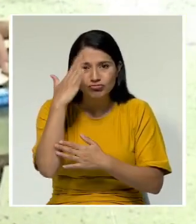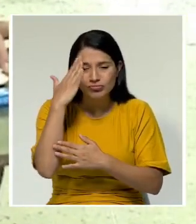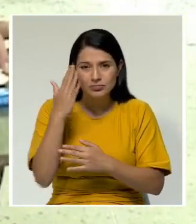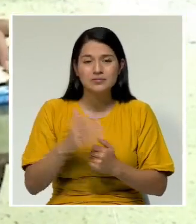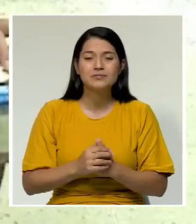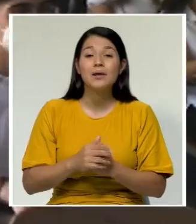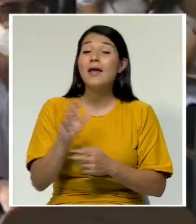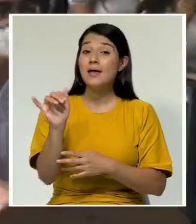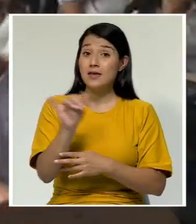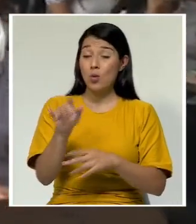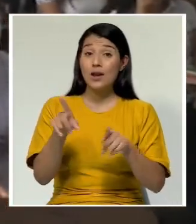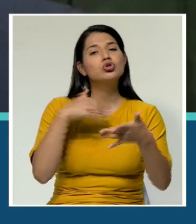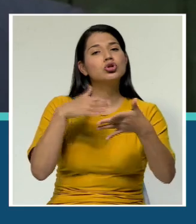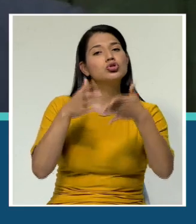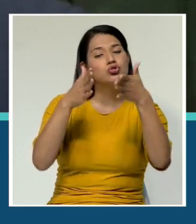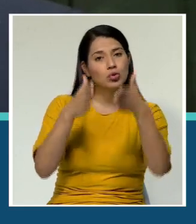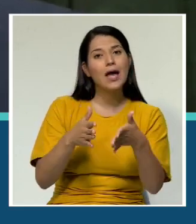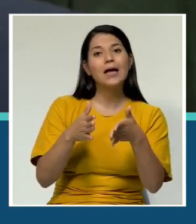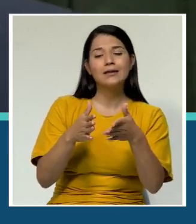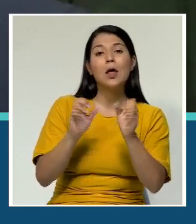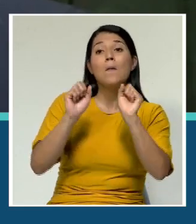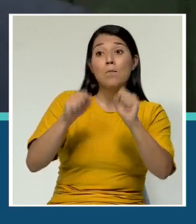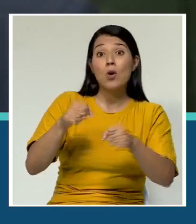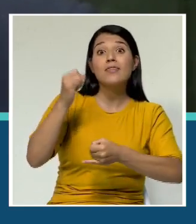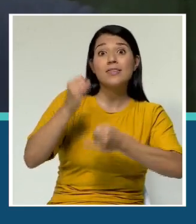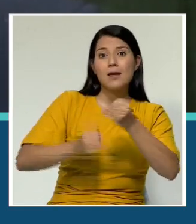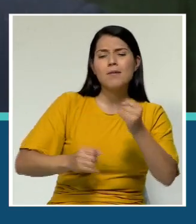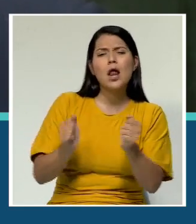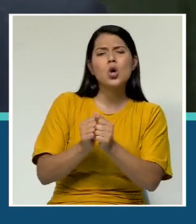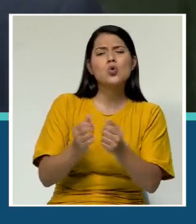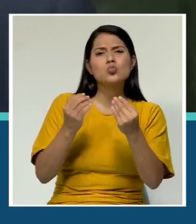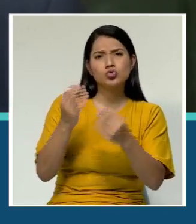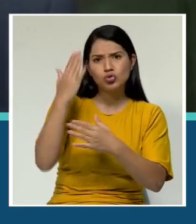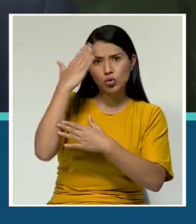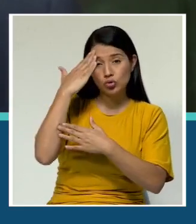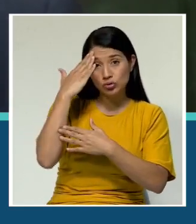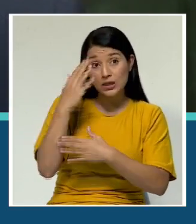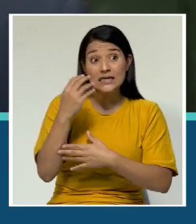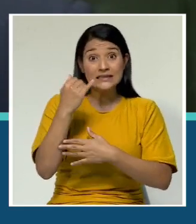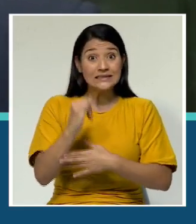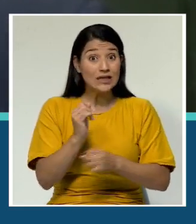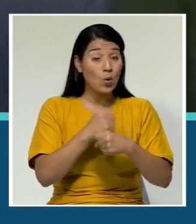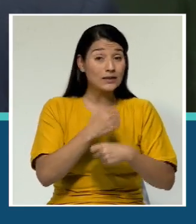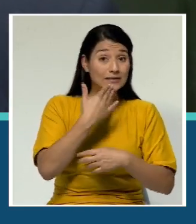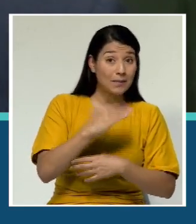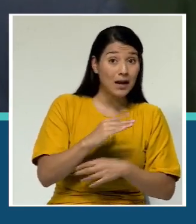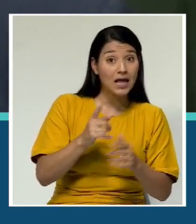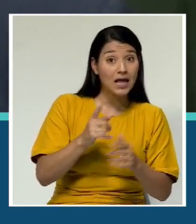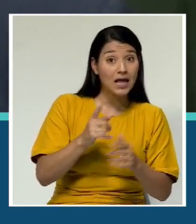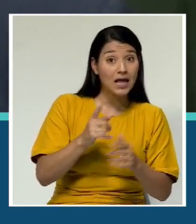que no han pasado por las aulas y que no tienen conocimiento de la situación en escuelas y colegios. Aún así, le deseó suerte a la nueva